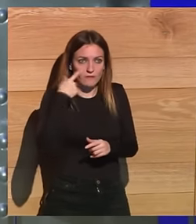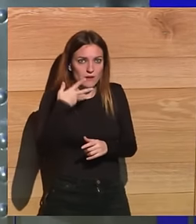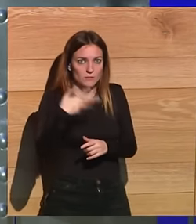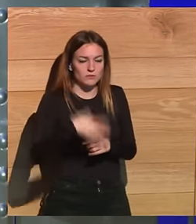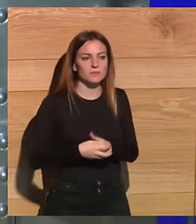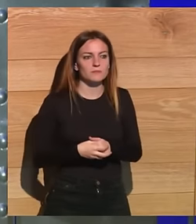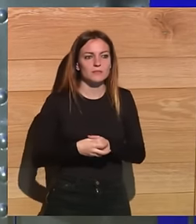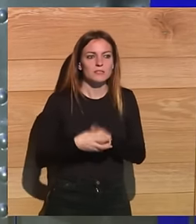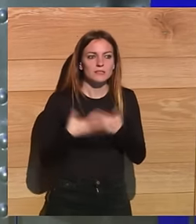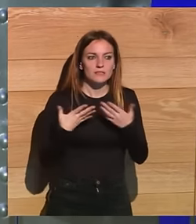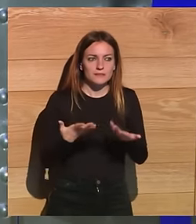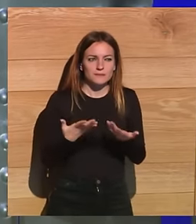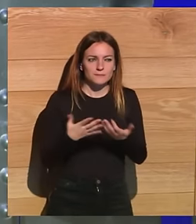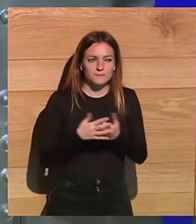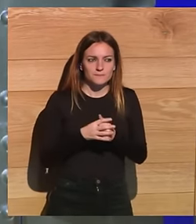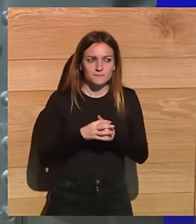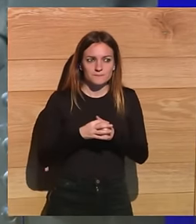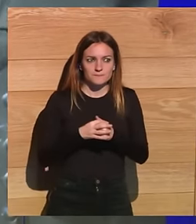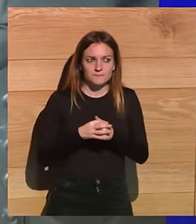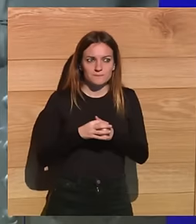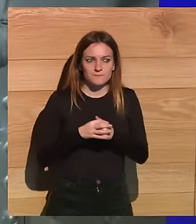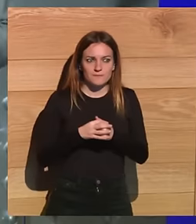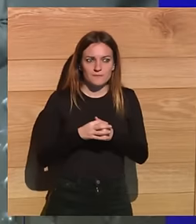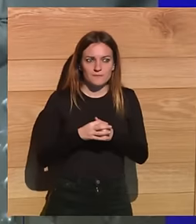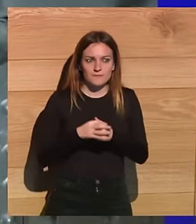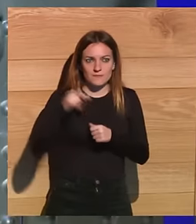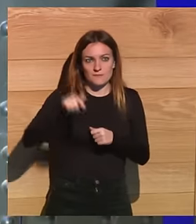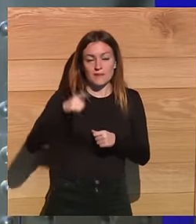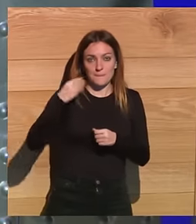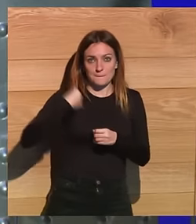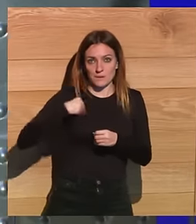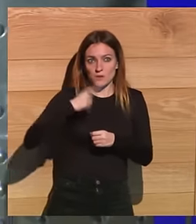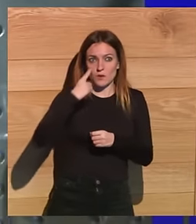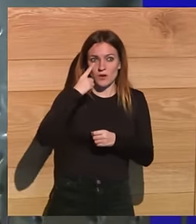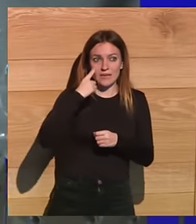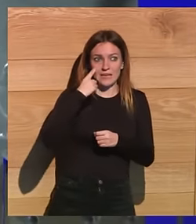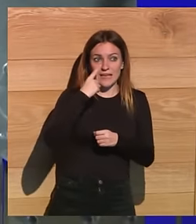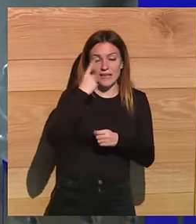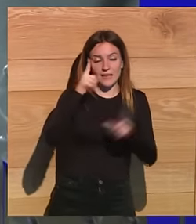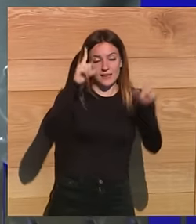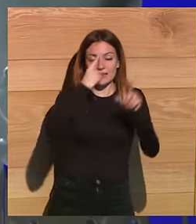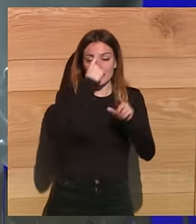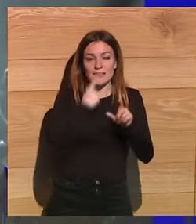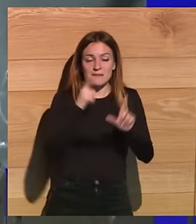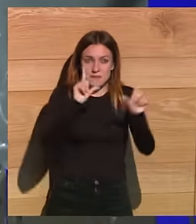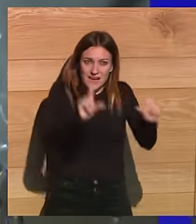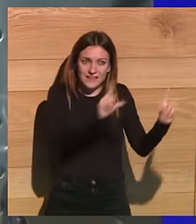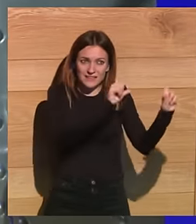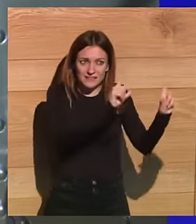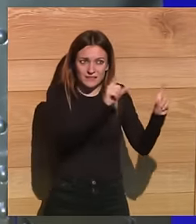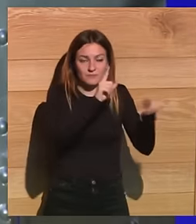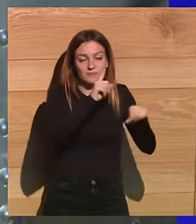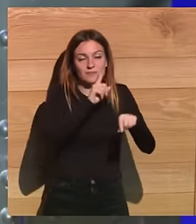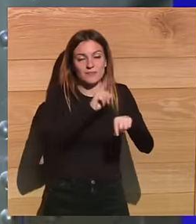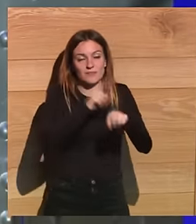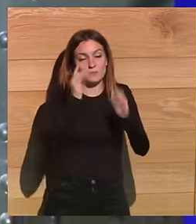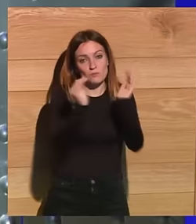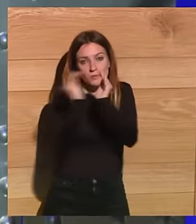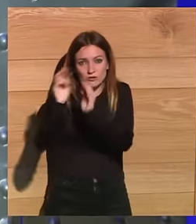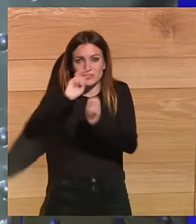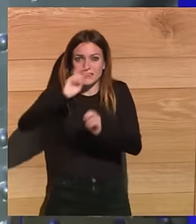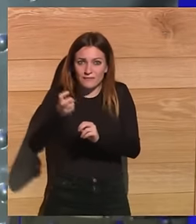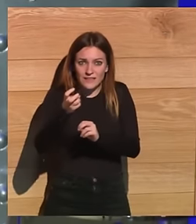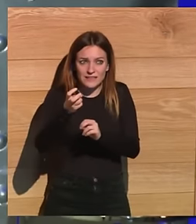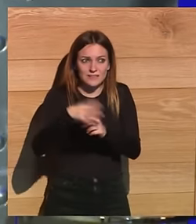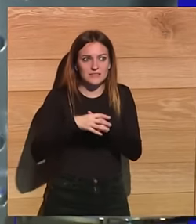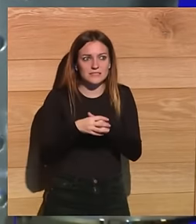Pero Luke Skywalker puede ser una imagen de Luke Skywalker a diferentes momentos. Puede ser el nombre de Luke